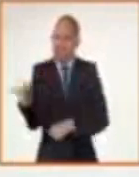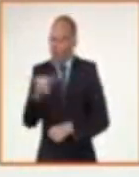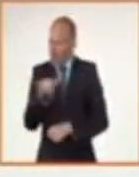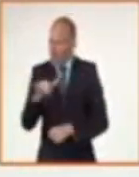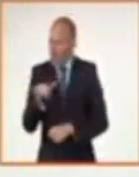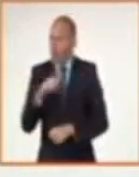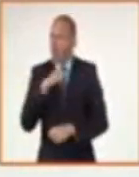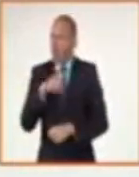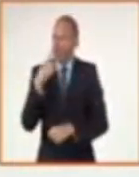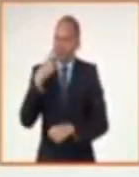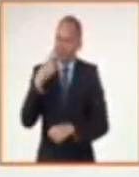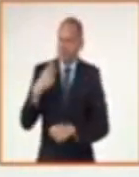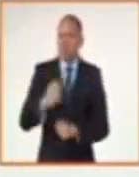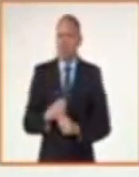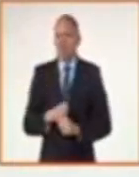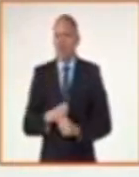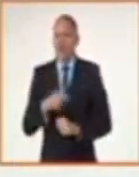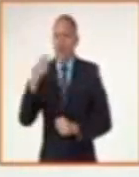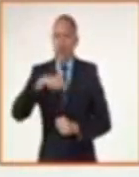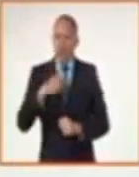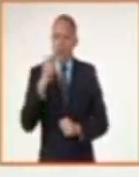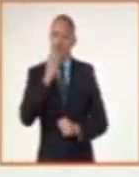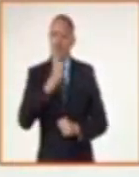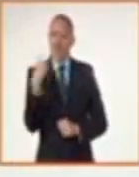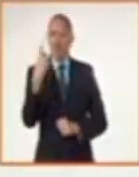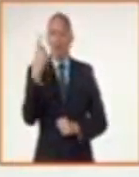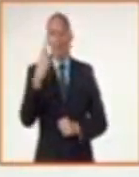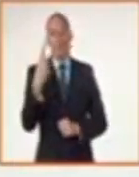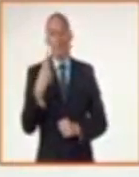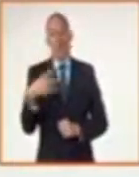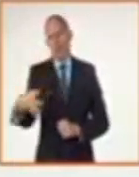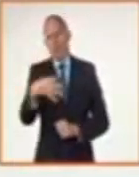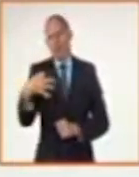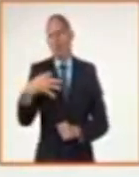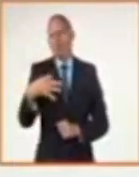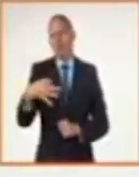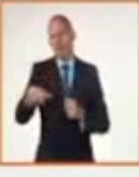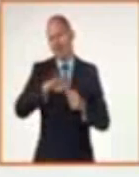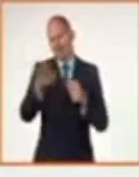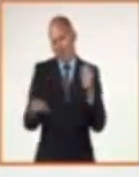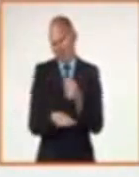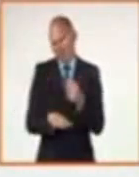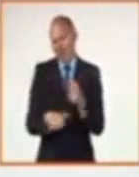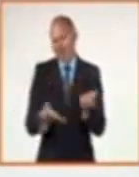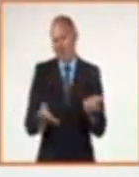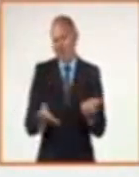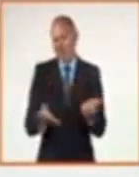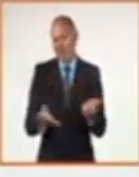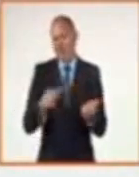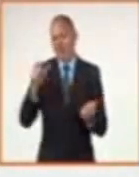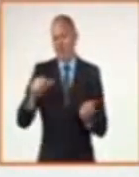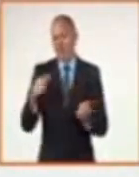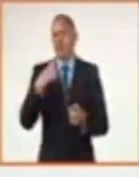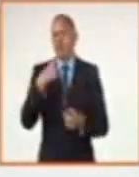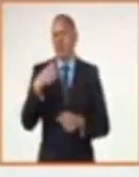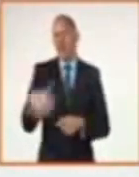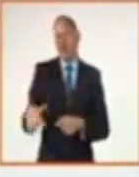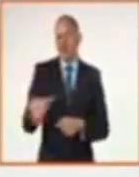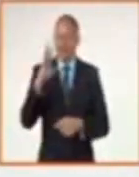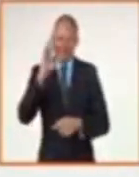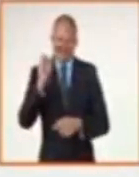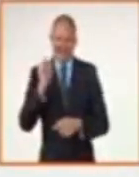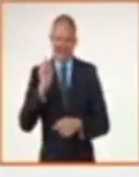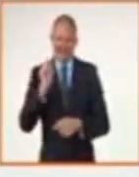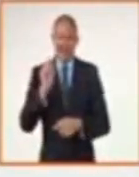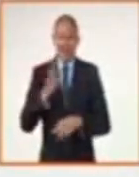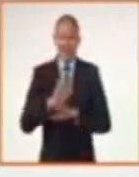más importantes, más participativas. Y una elección que es para una Asamblea Nacional que va a elegir al presidente de un país. Se